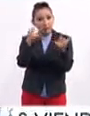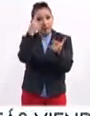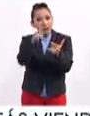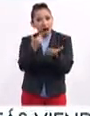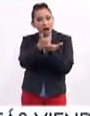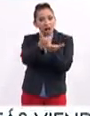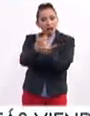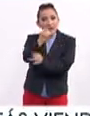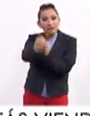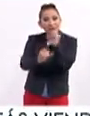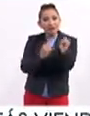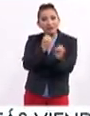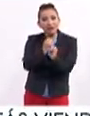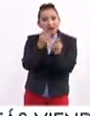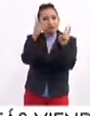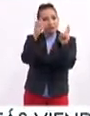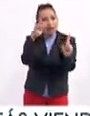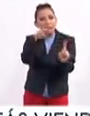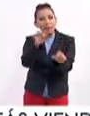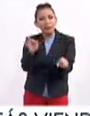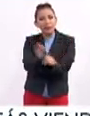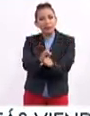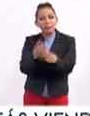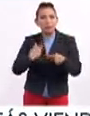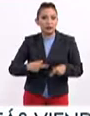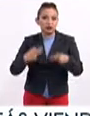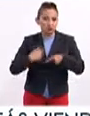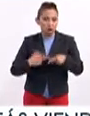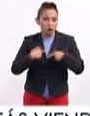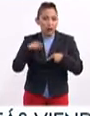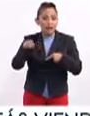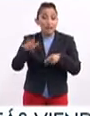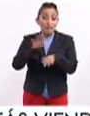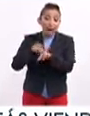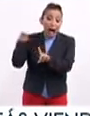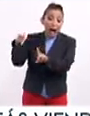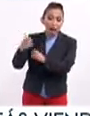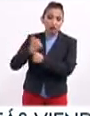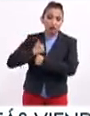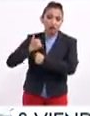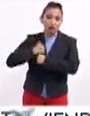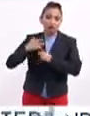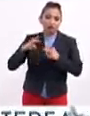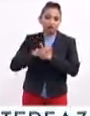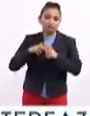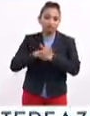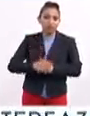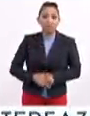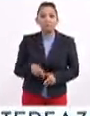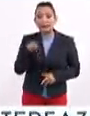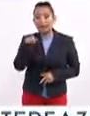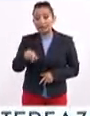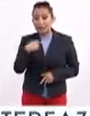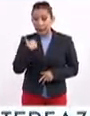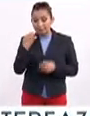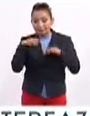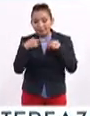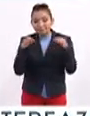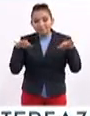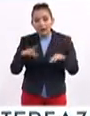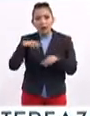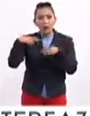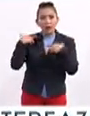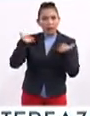la colaboración internacional en materia de protección a la población, en especial a los soldados en batalla. Esa convención reunió